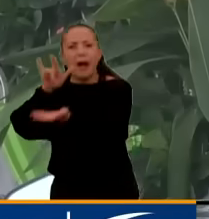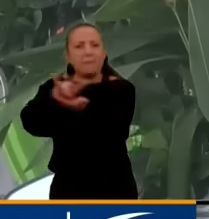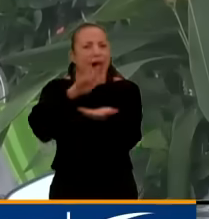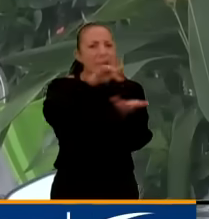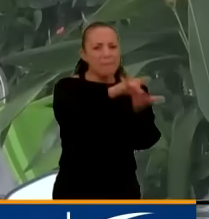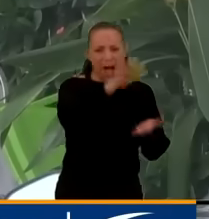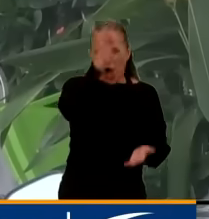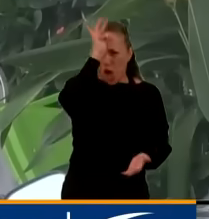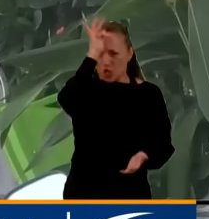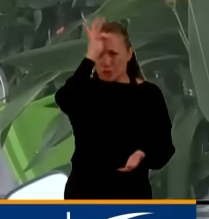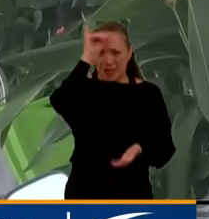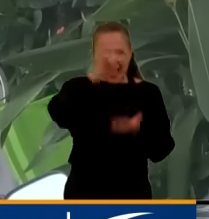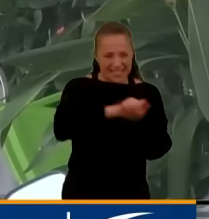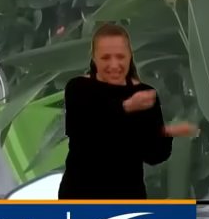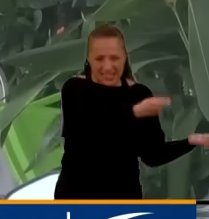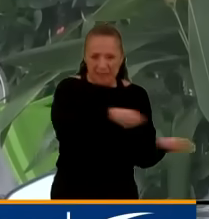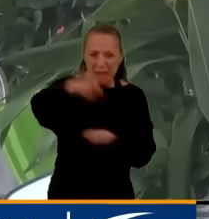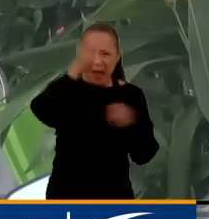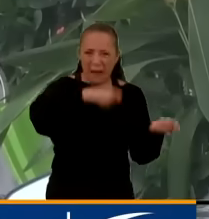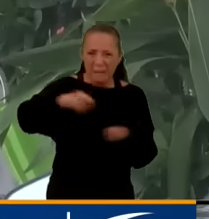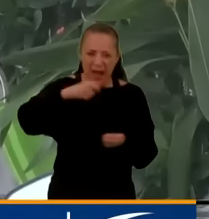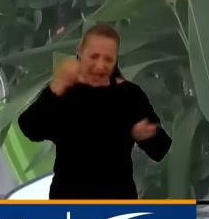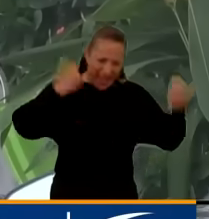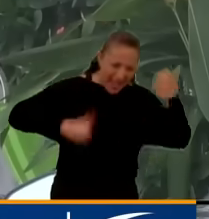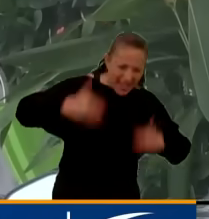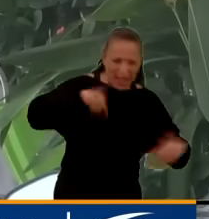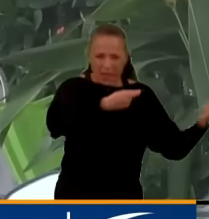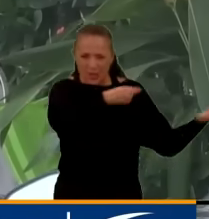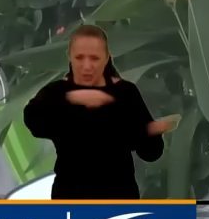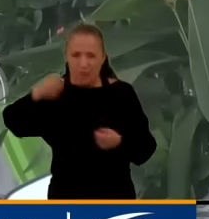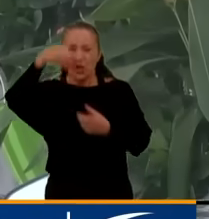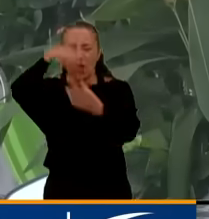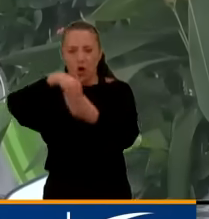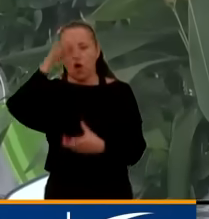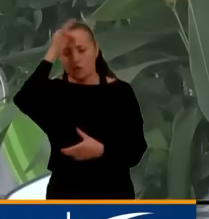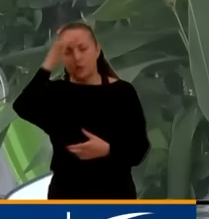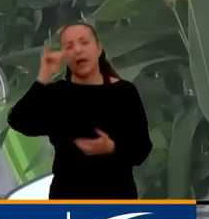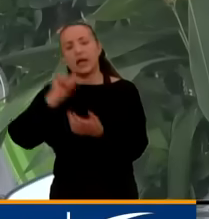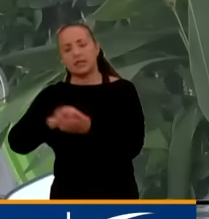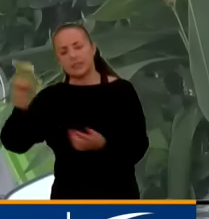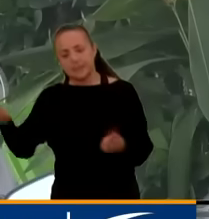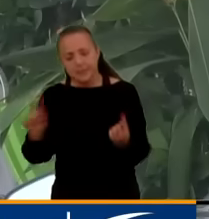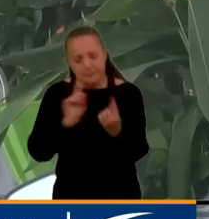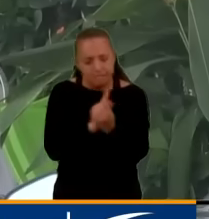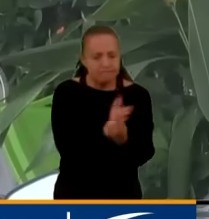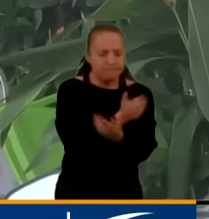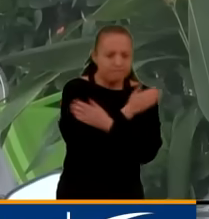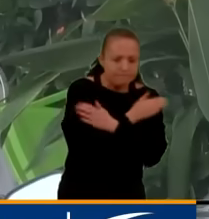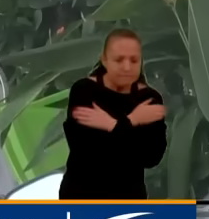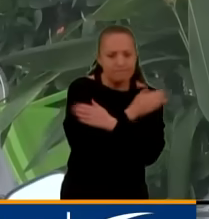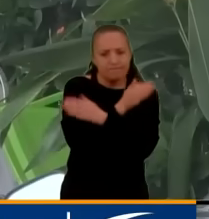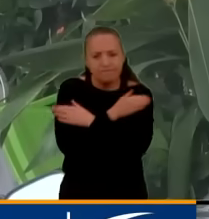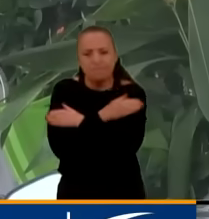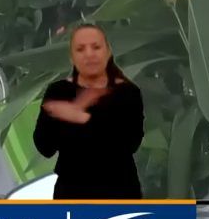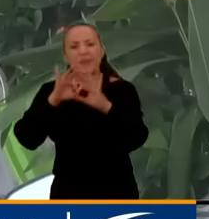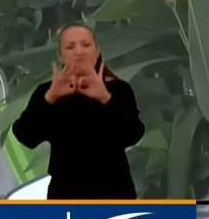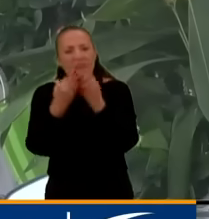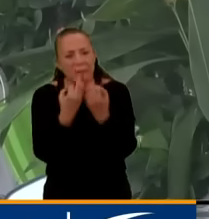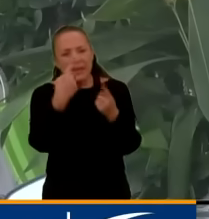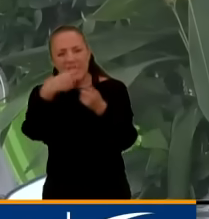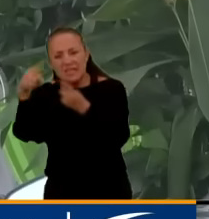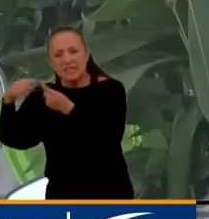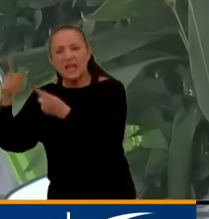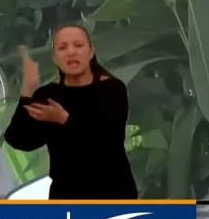son atendidas las víctimas de esta tragedia. También le dio un abrazo solidario a los familiares de las personas